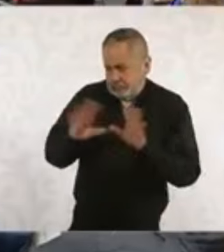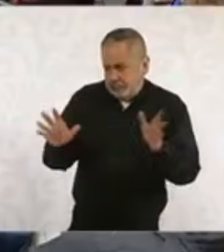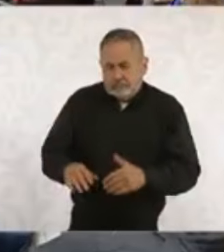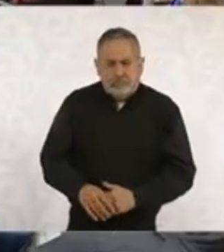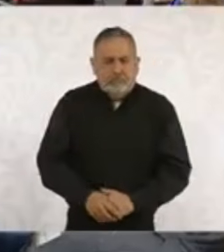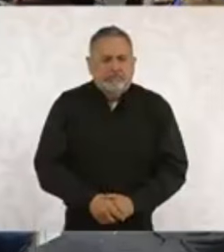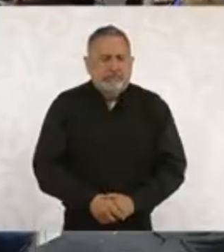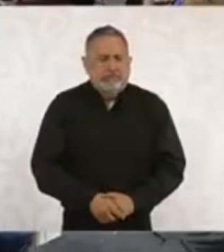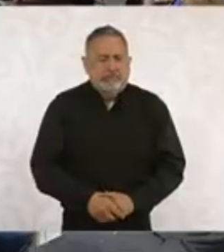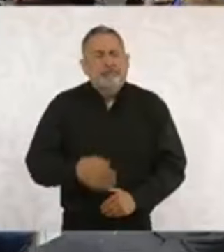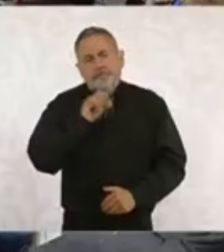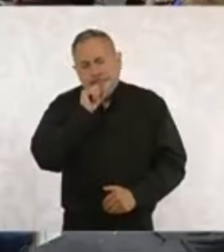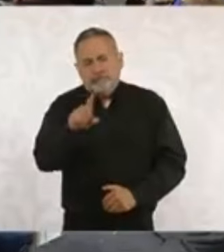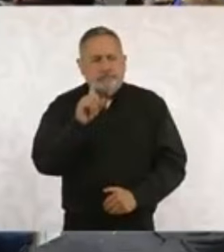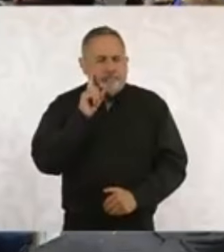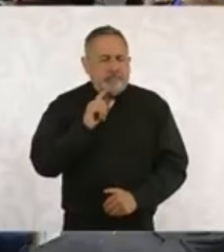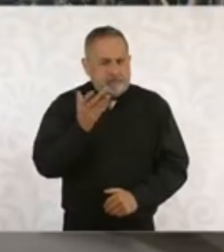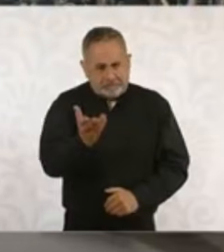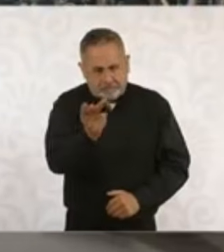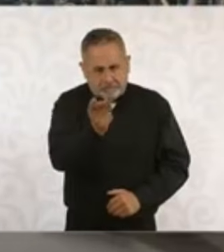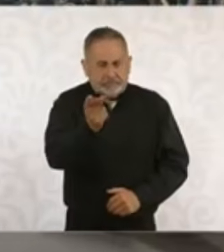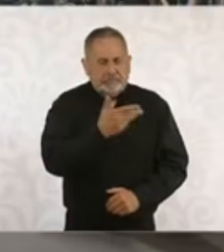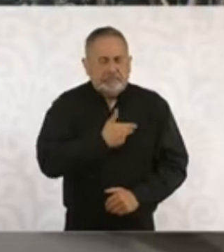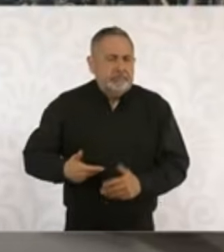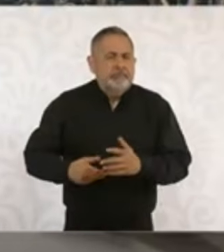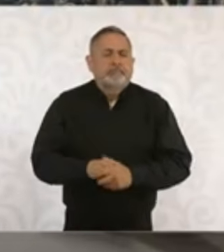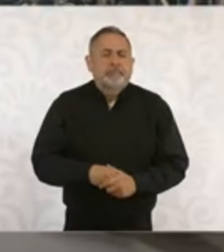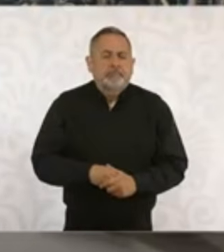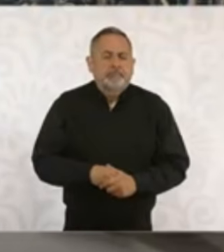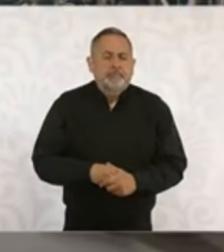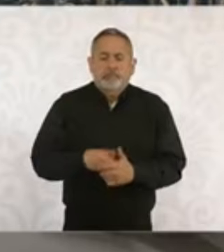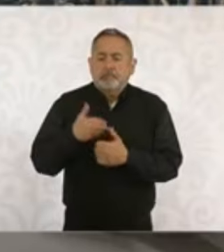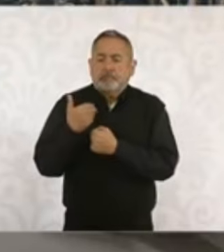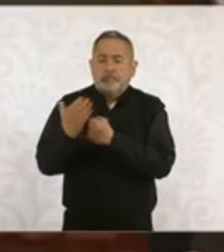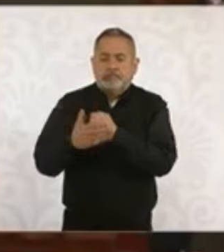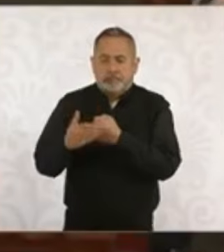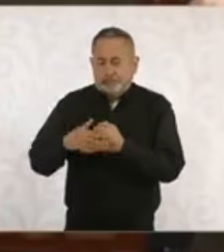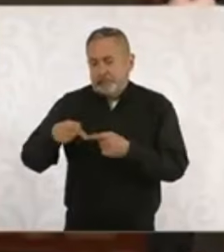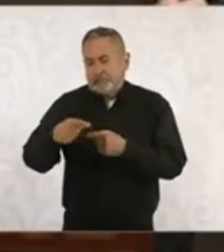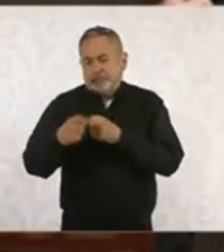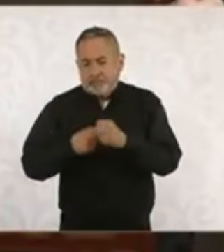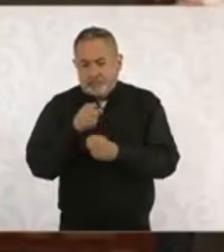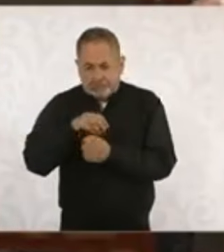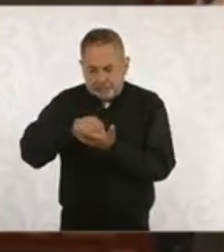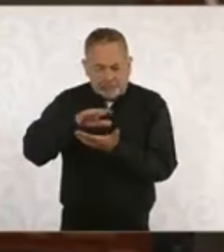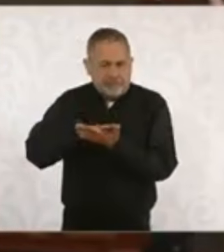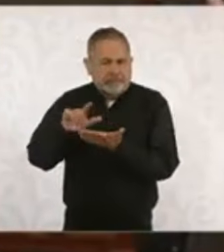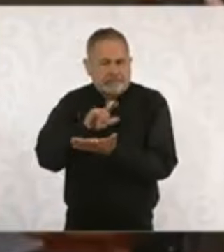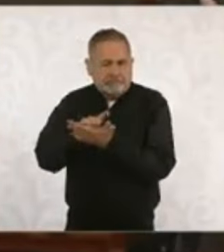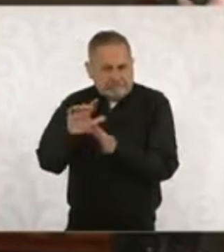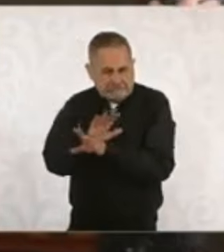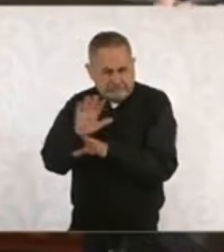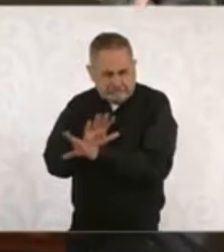Y también, Presidenta, preguntándole sobre las reformas que vienen para este año. Usted había mencionado que una vez que